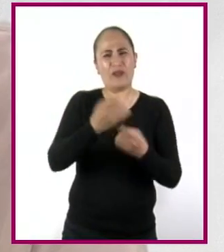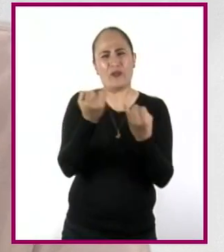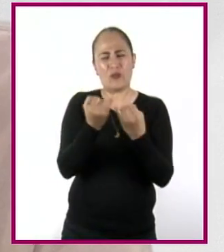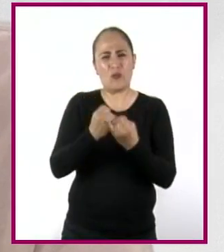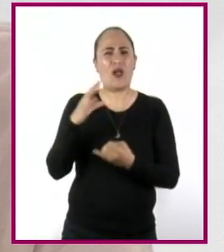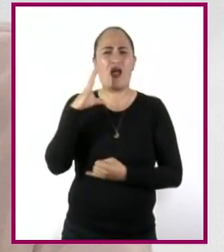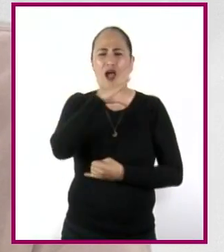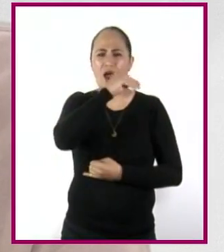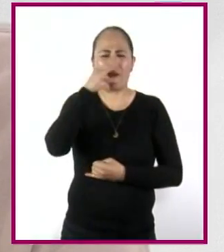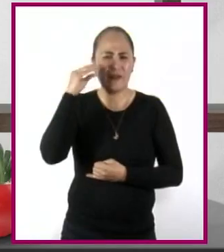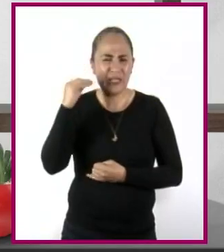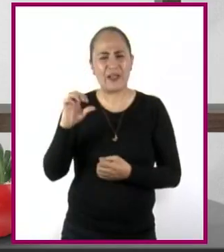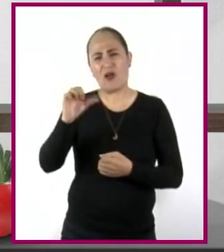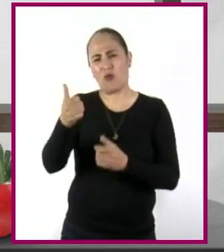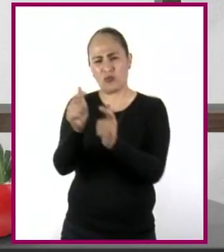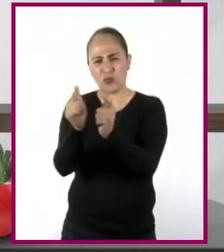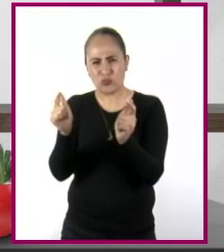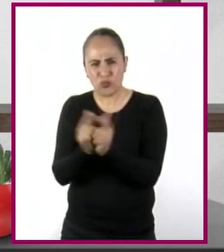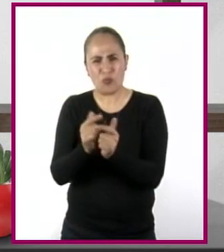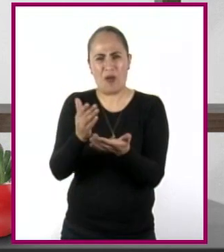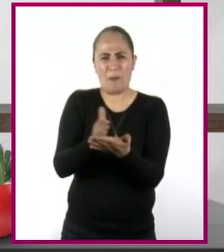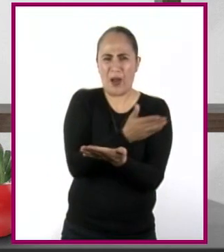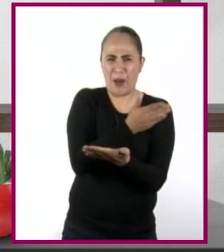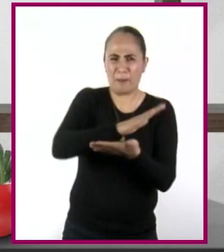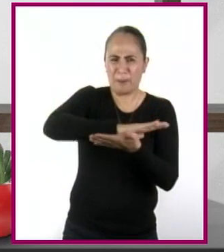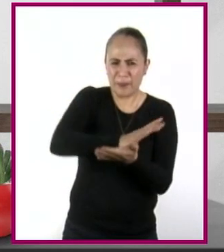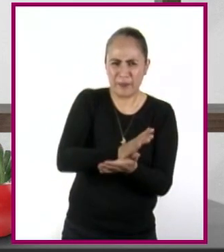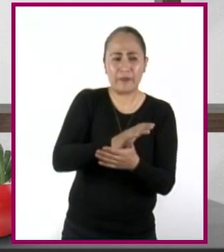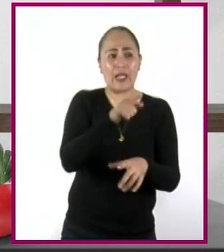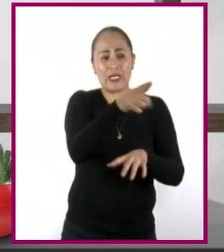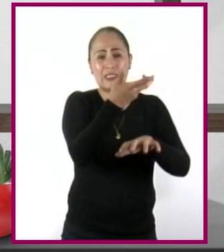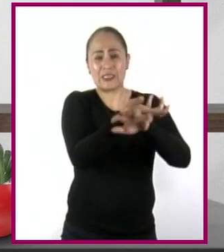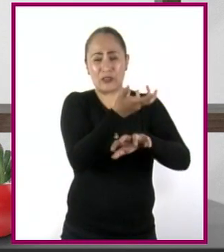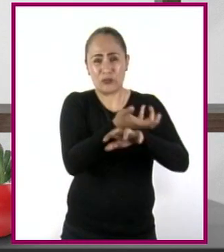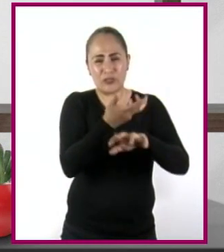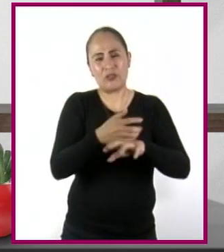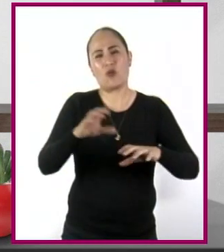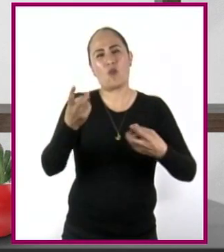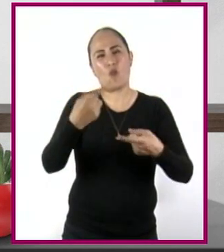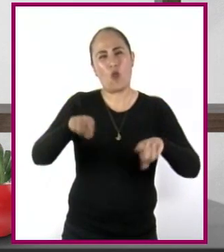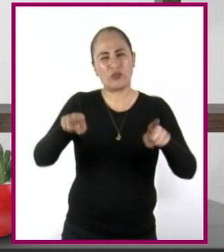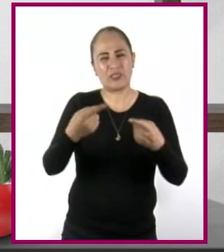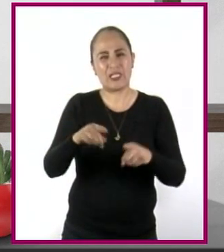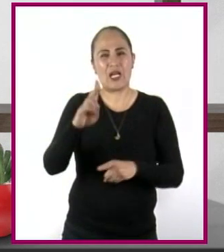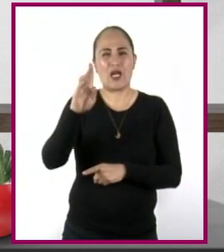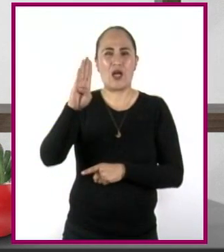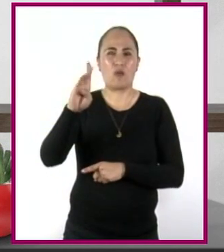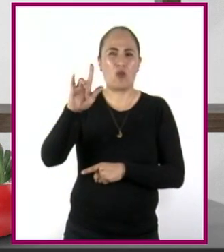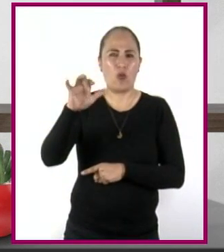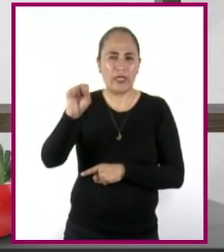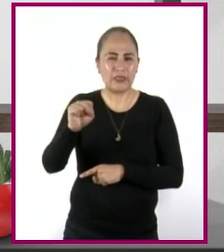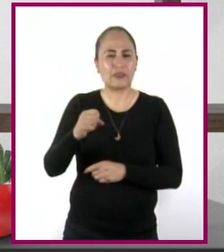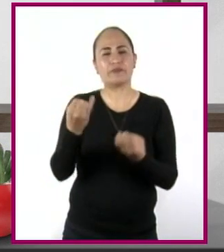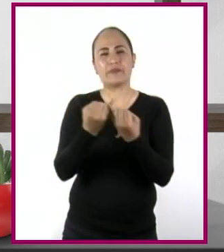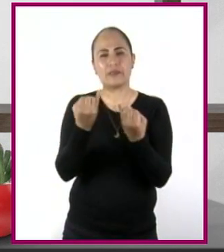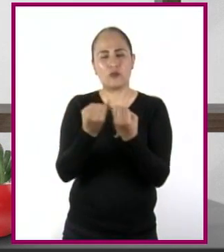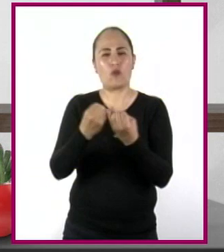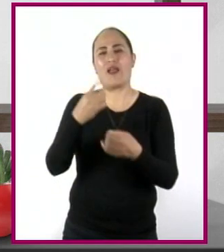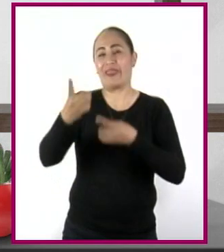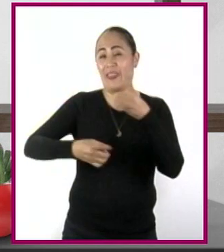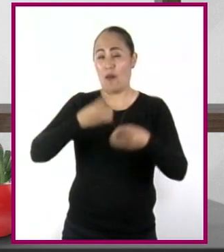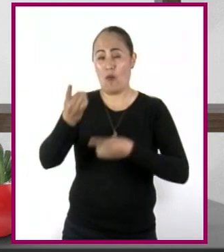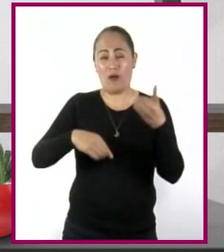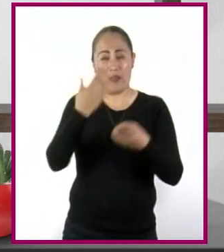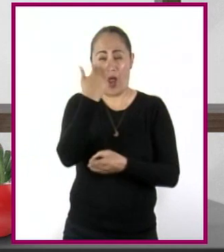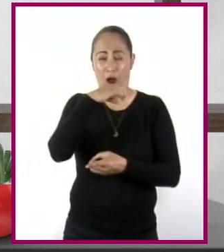otros grupos de la población. Estados Unidos es la tierra del blues y del jazz y también del béisbol. El llamado rey de los deportes